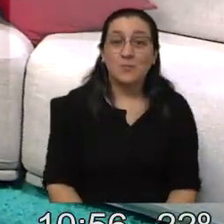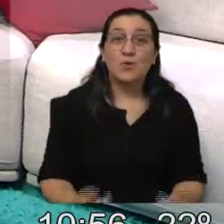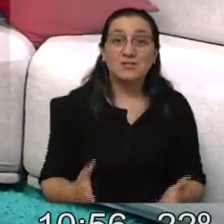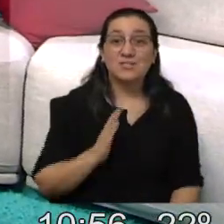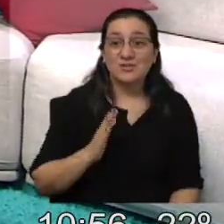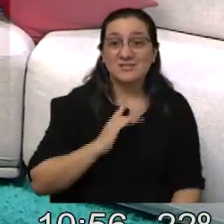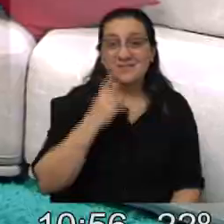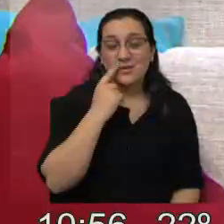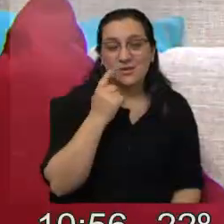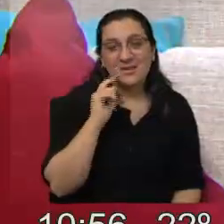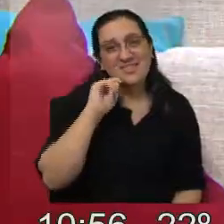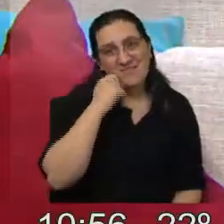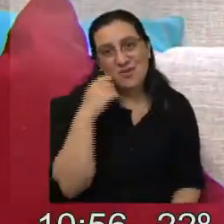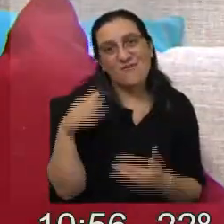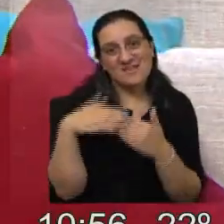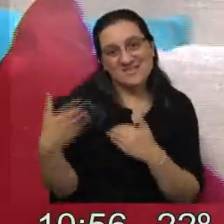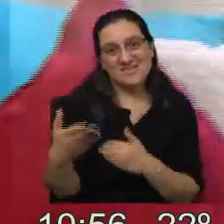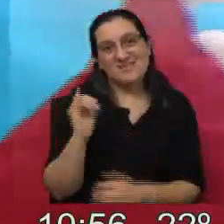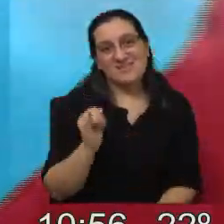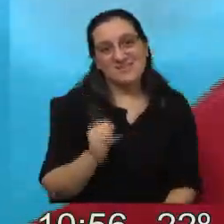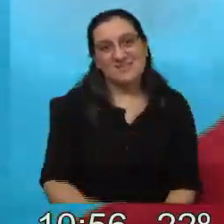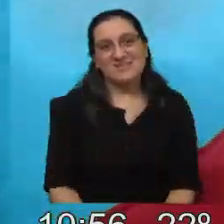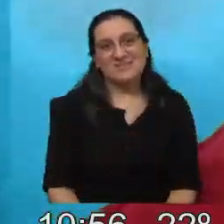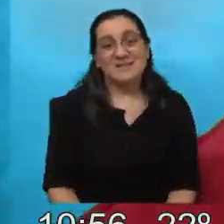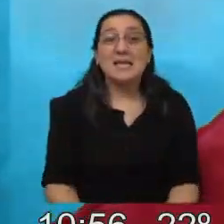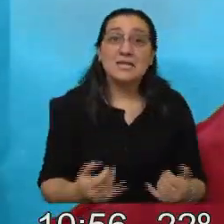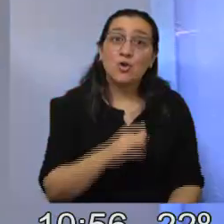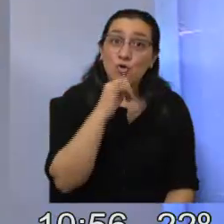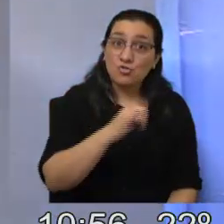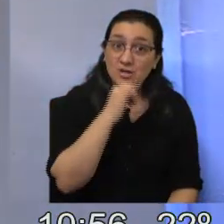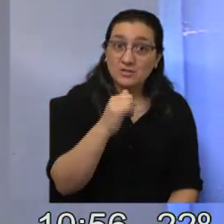señores... Qué divino el vecino. Qué divino el vecino. Sí, no puede más. Quiero contarles que hubo un procedimiento...